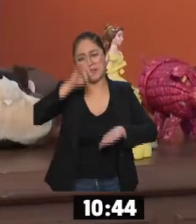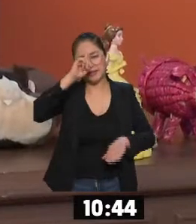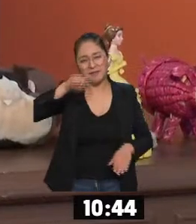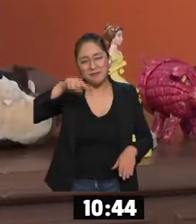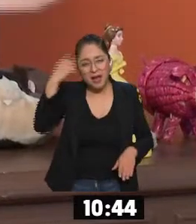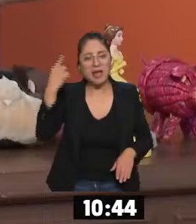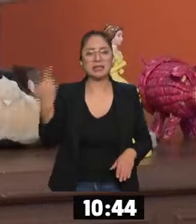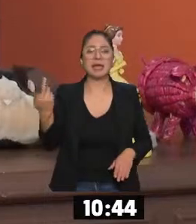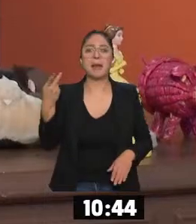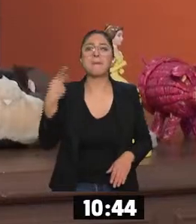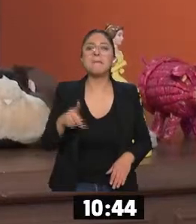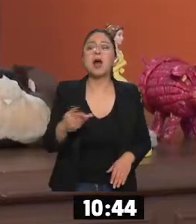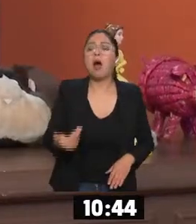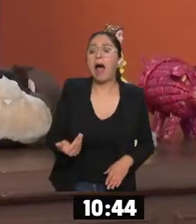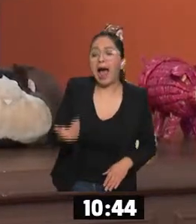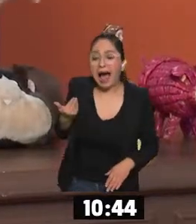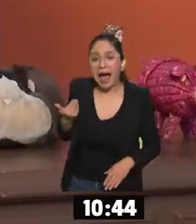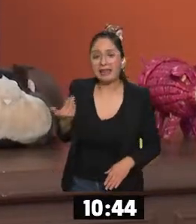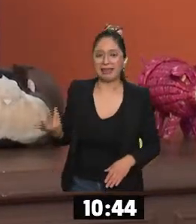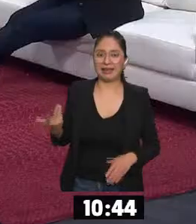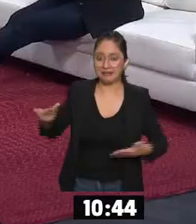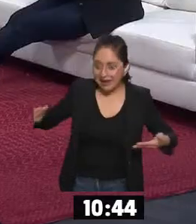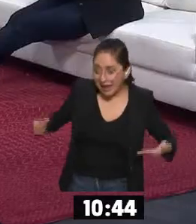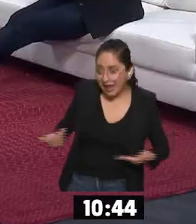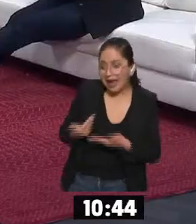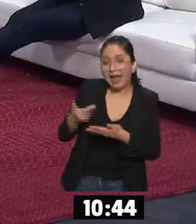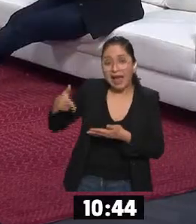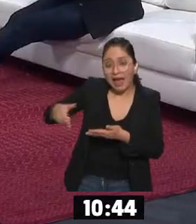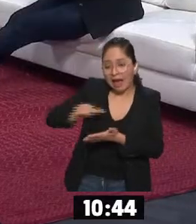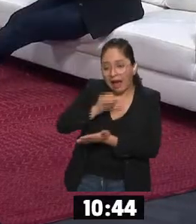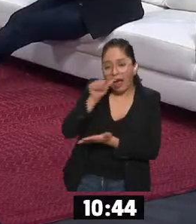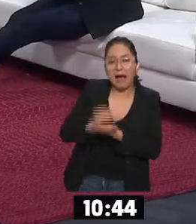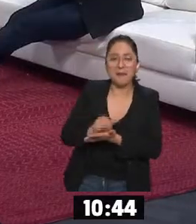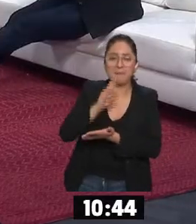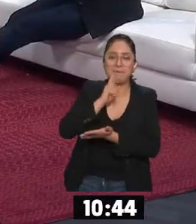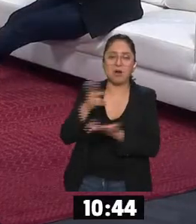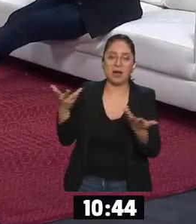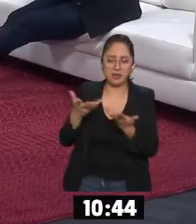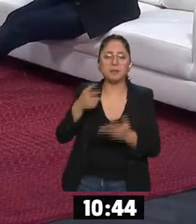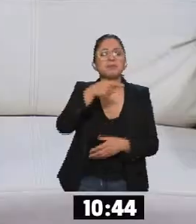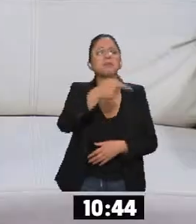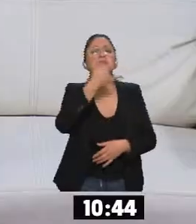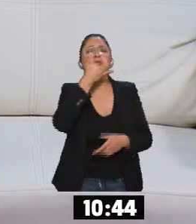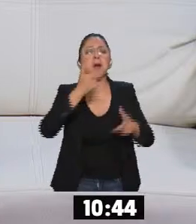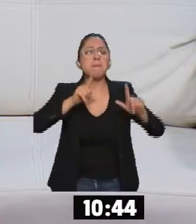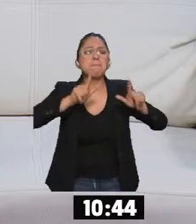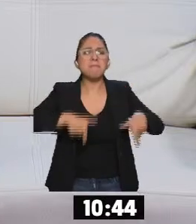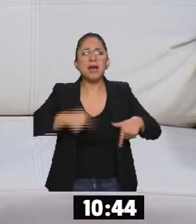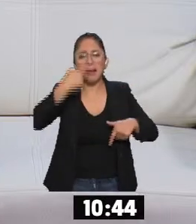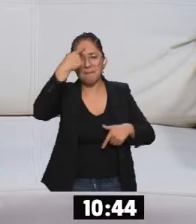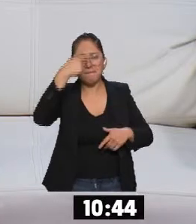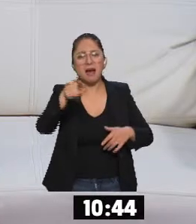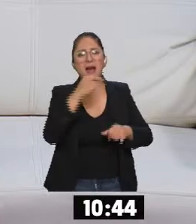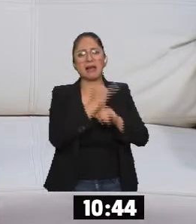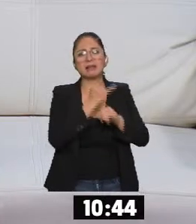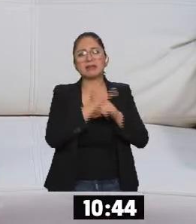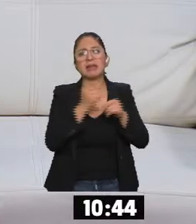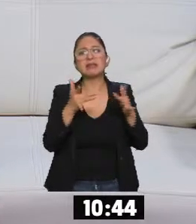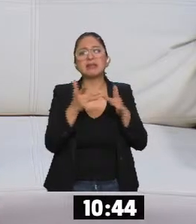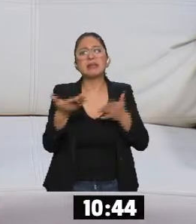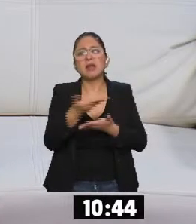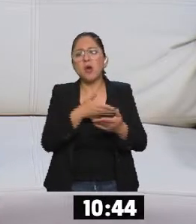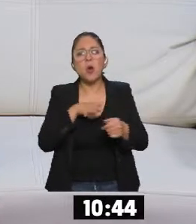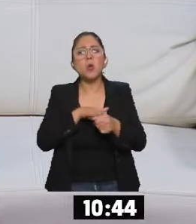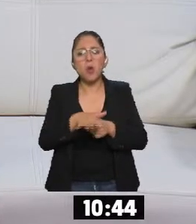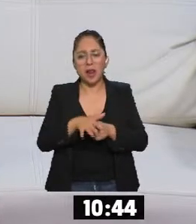el nacimiento. Claro, también. Compañera, las redes y la página de esta secretaría para saber y apoyar. Secretaría de Diversidad Sexual de